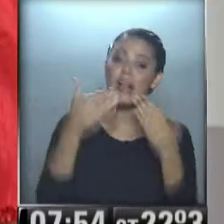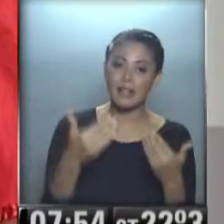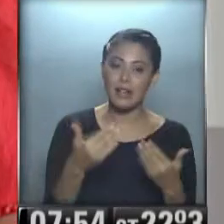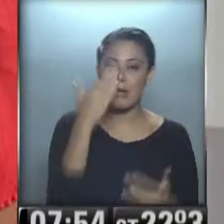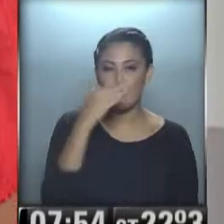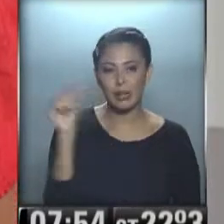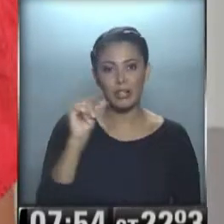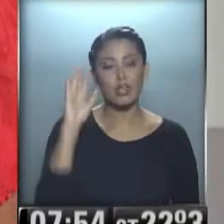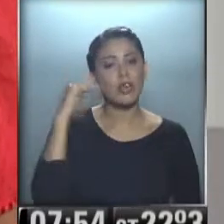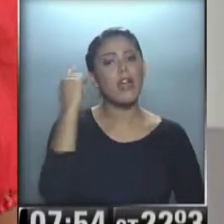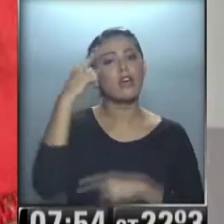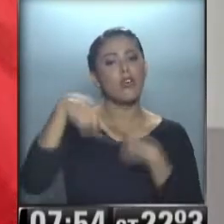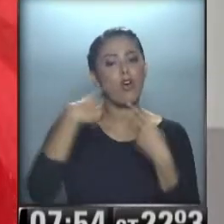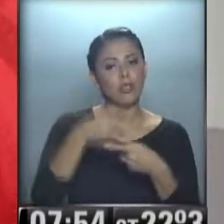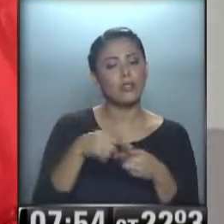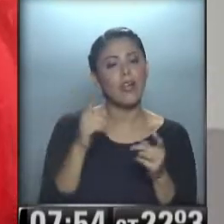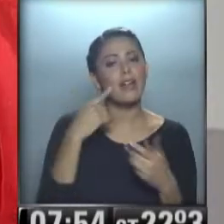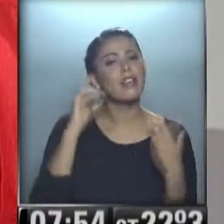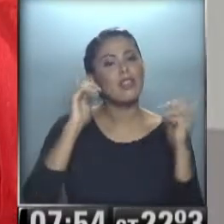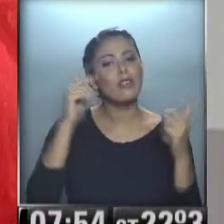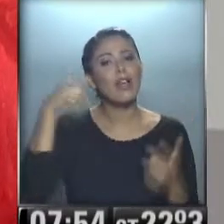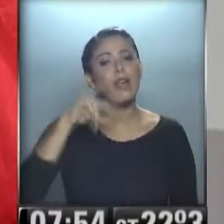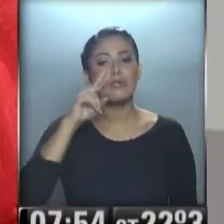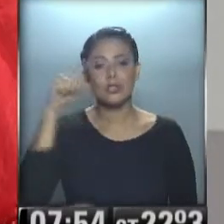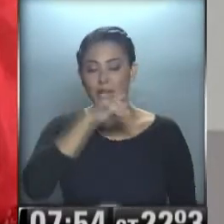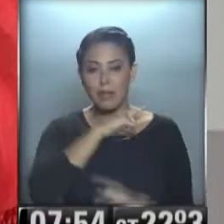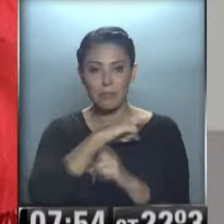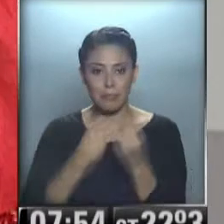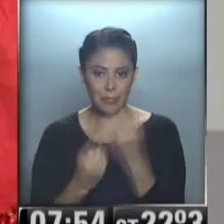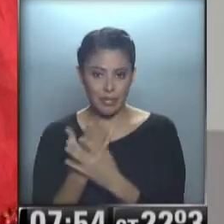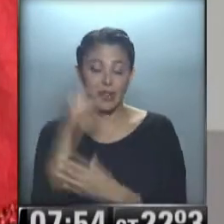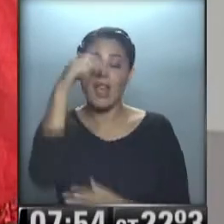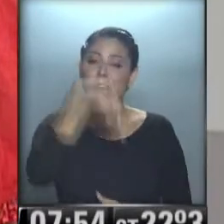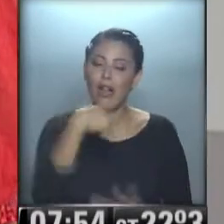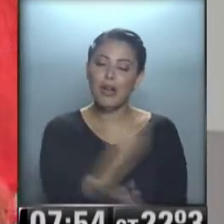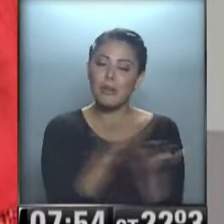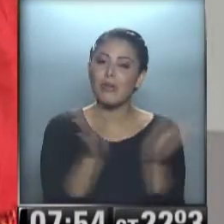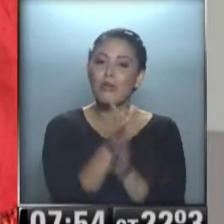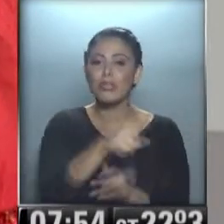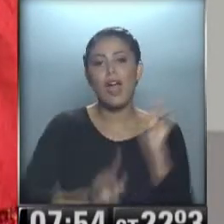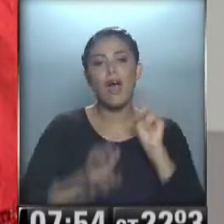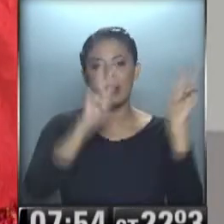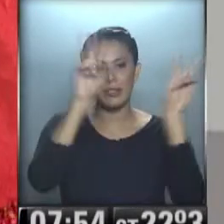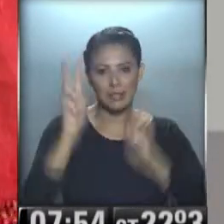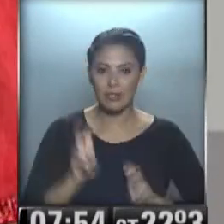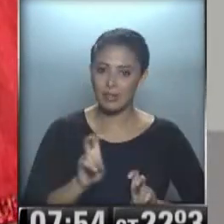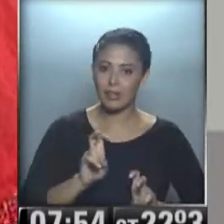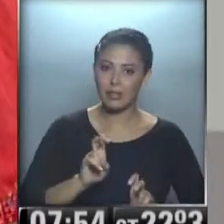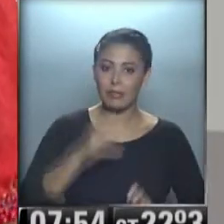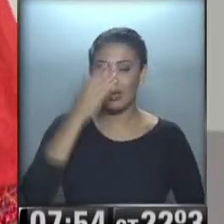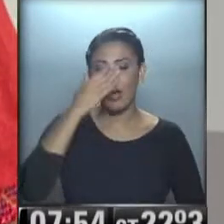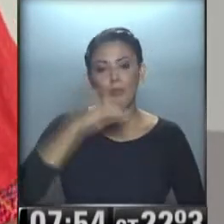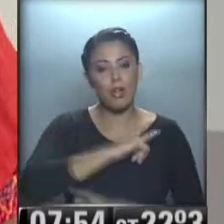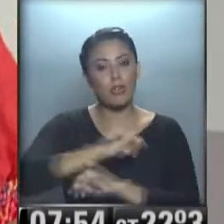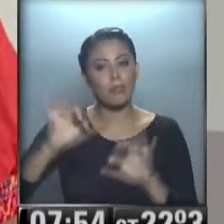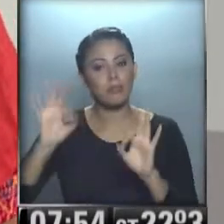En un ratito Nadia va a seguir con todos nosotros disfrutando de esta Visión 7 mañana. Pero mientras tanto, compartimos con ustedes algunos de los anticipos de los temas que hoy